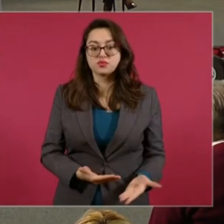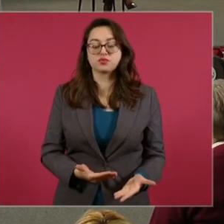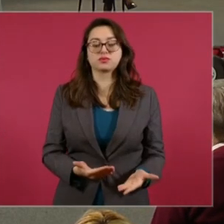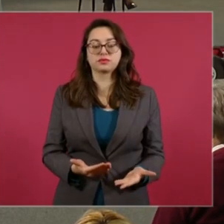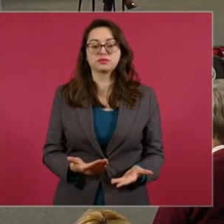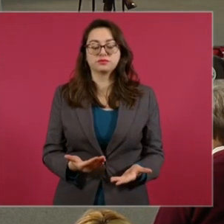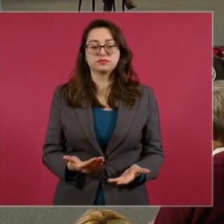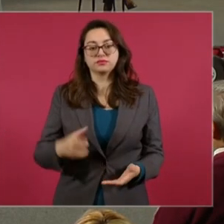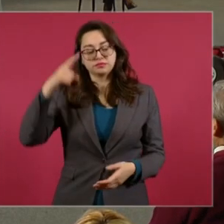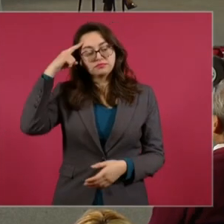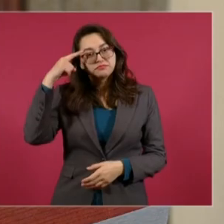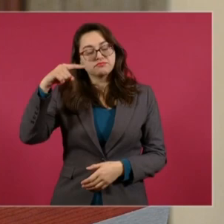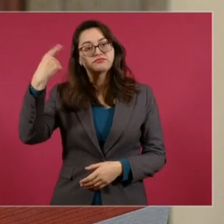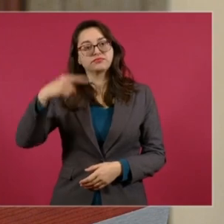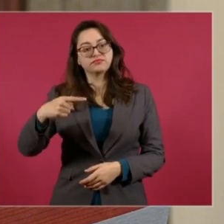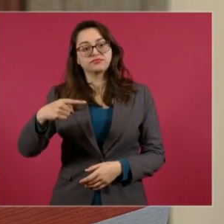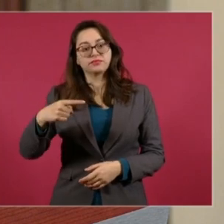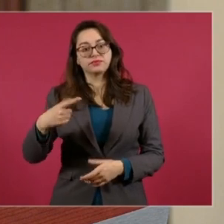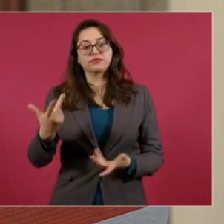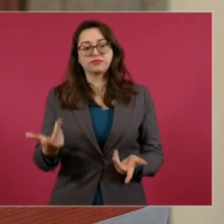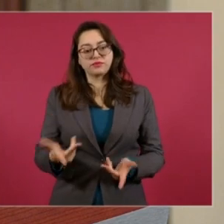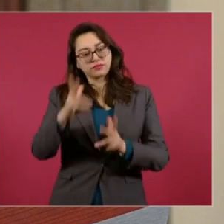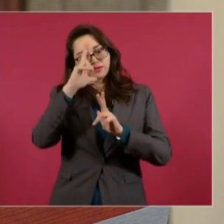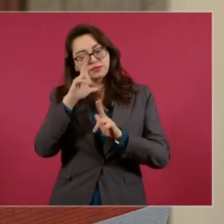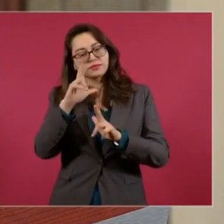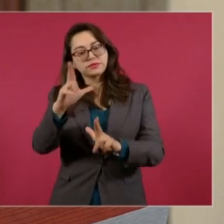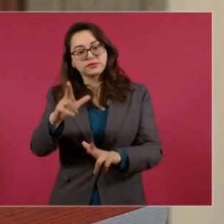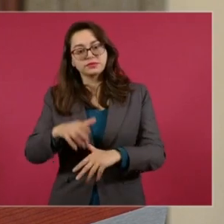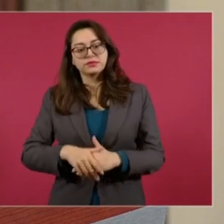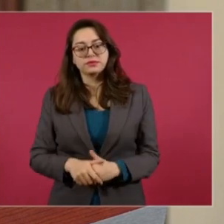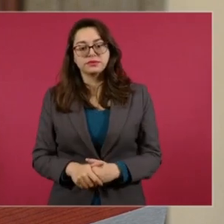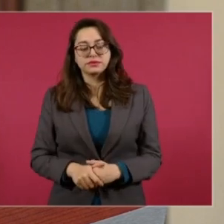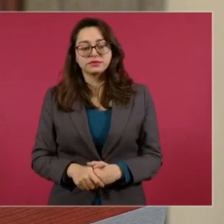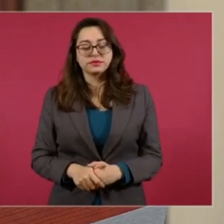los queremos traer para hacerle un homenaje.